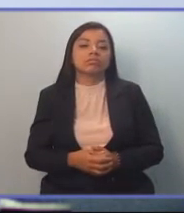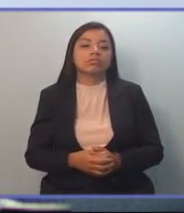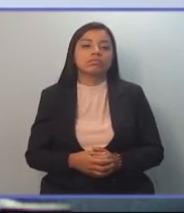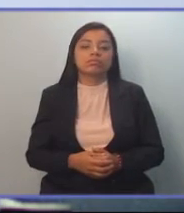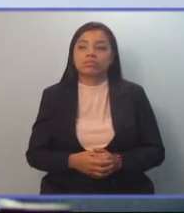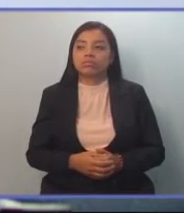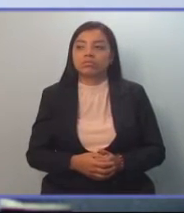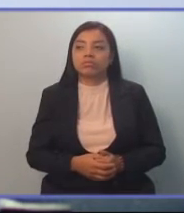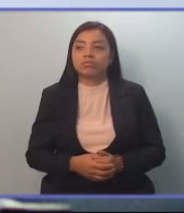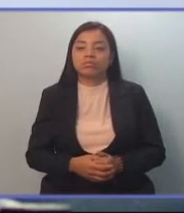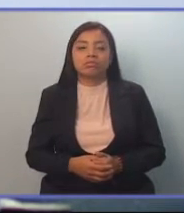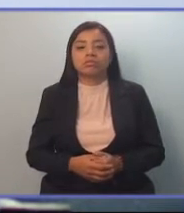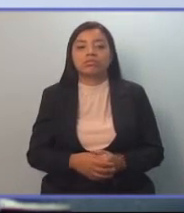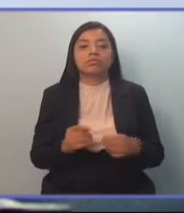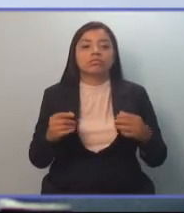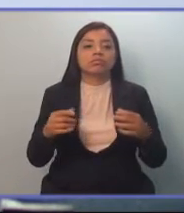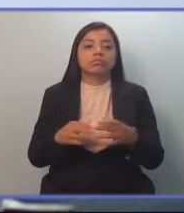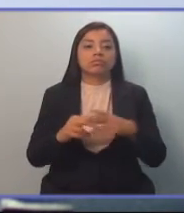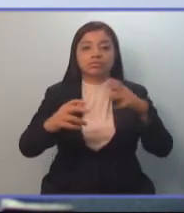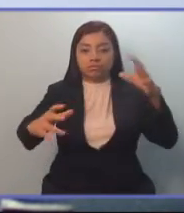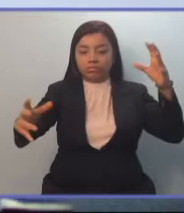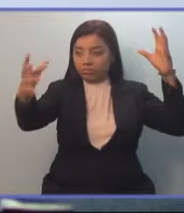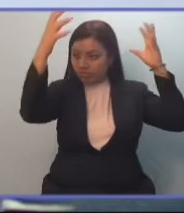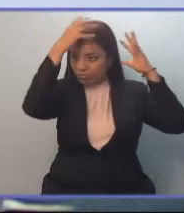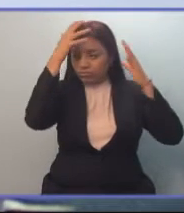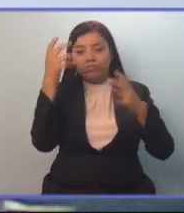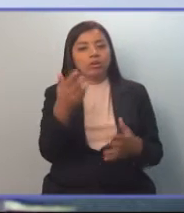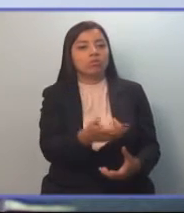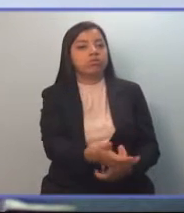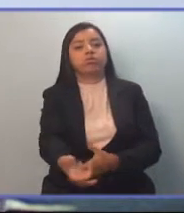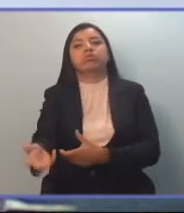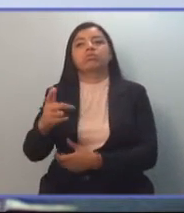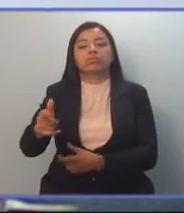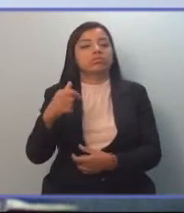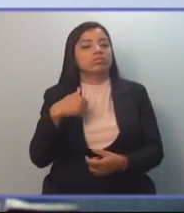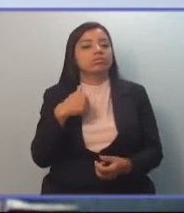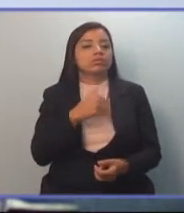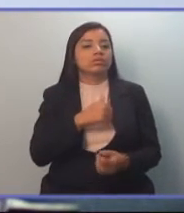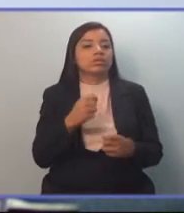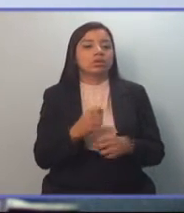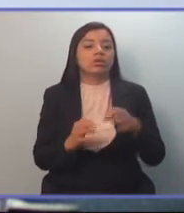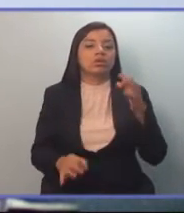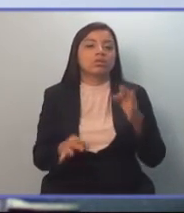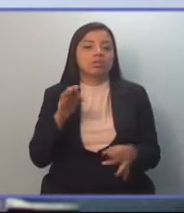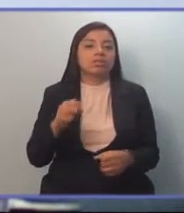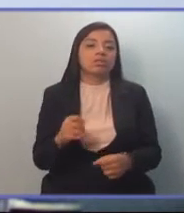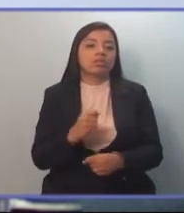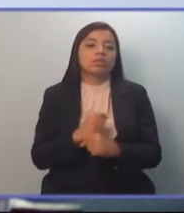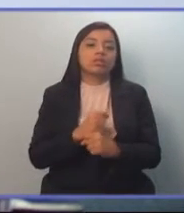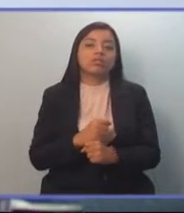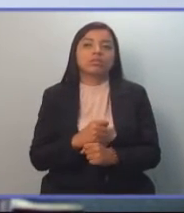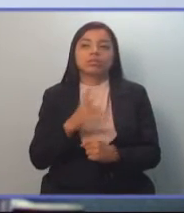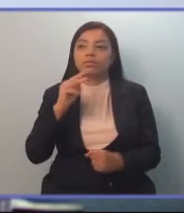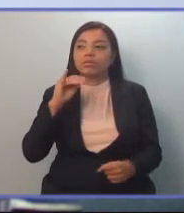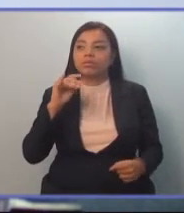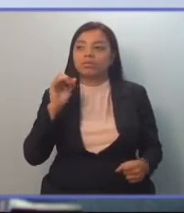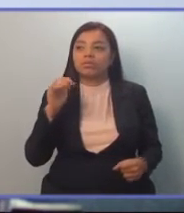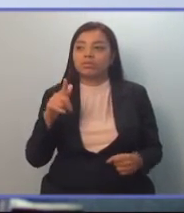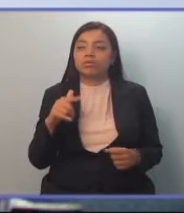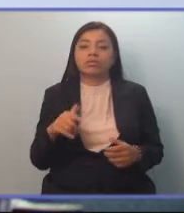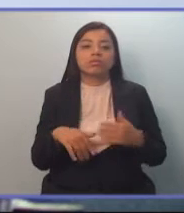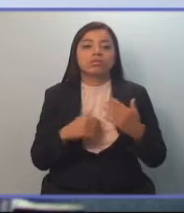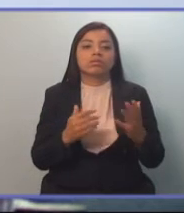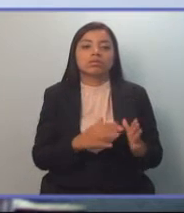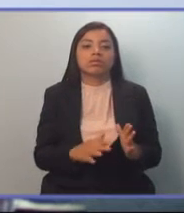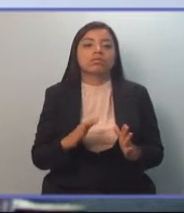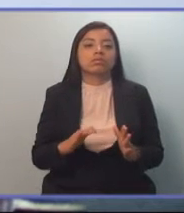MIGOVDEC a través del Cuerpo de Bomberos, el Ministerio de Justicia y Seguridad Pública, el MinSal a través de la Unidad de